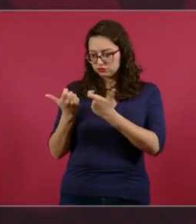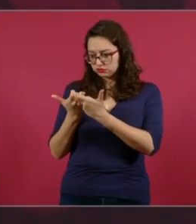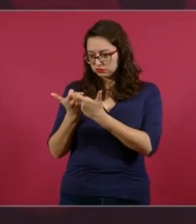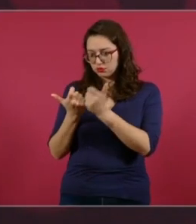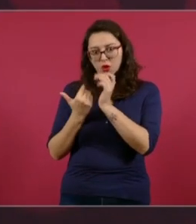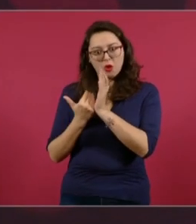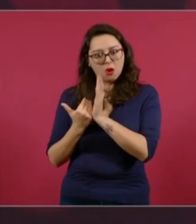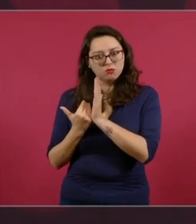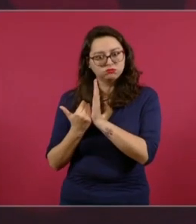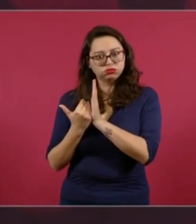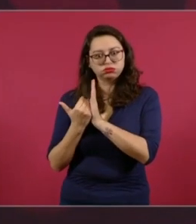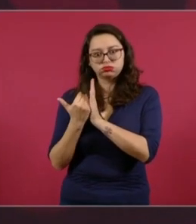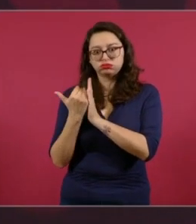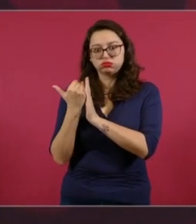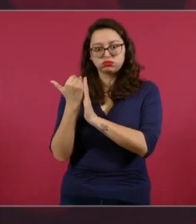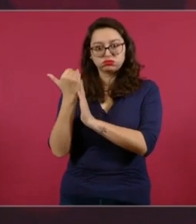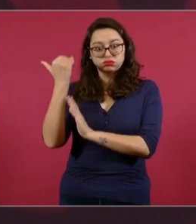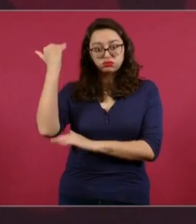económico.